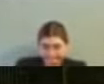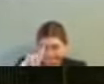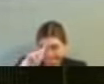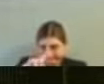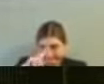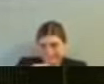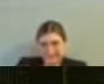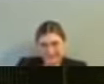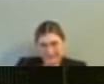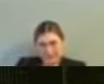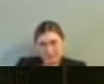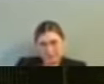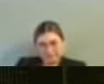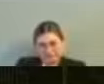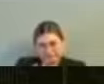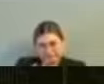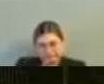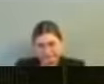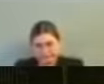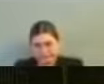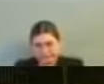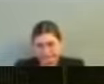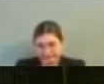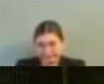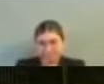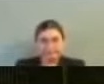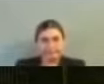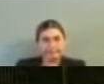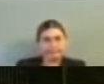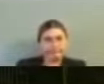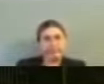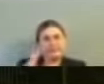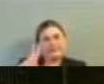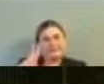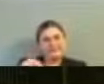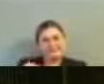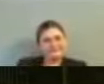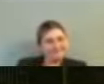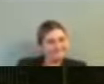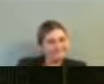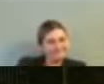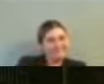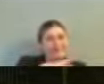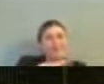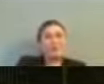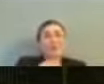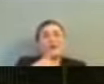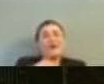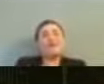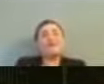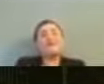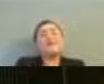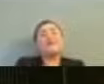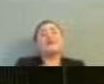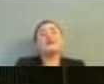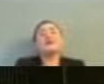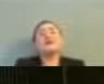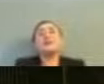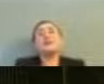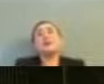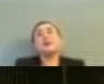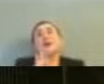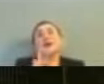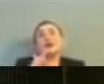posición del sindicato, que afecta a más de 40,000 estudiantes